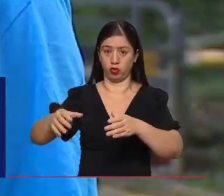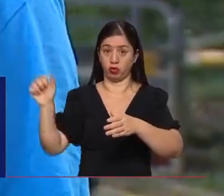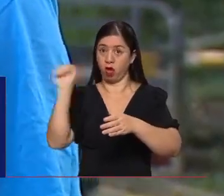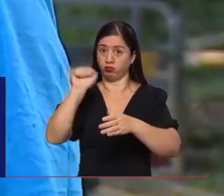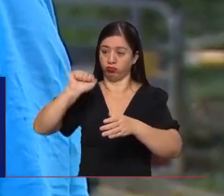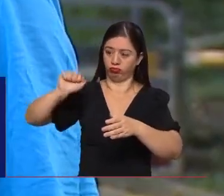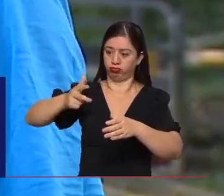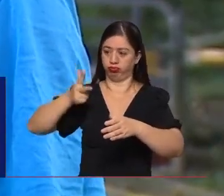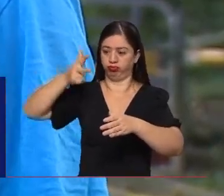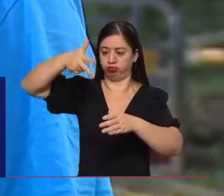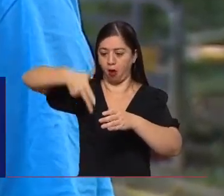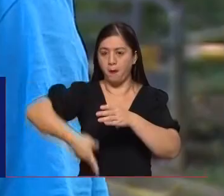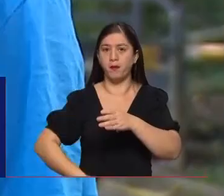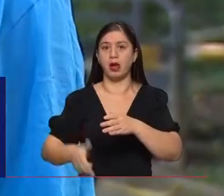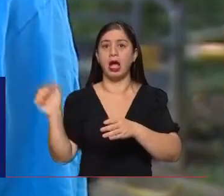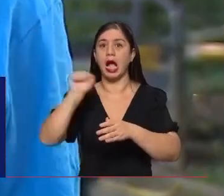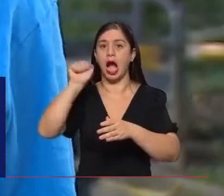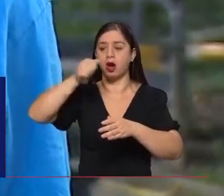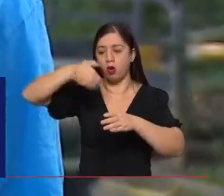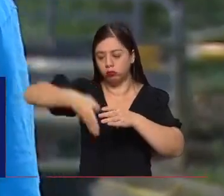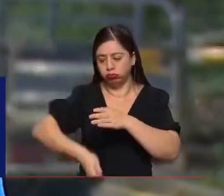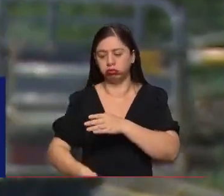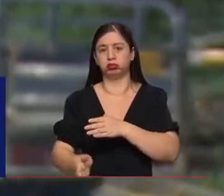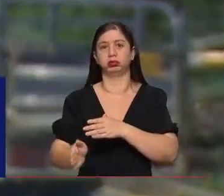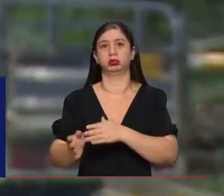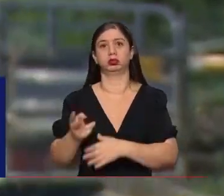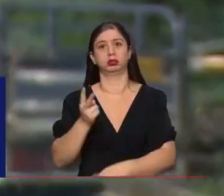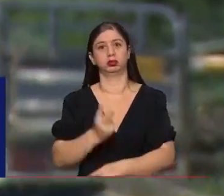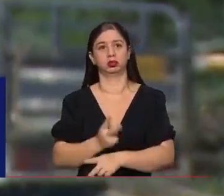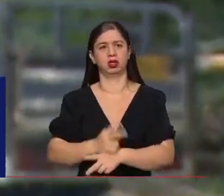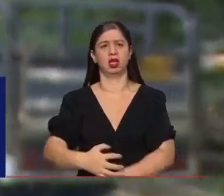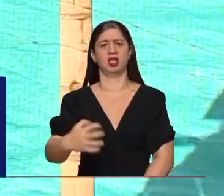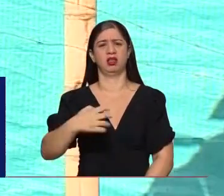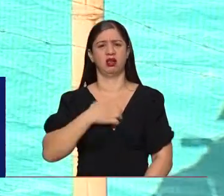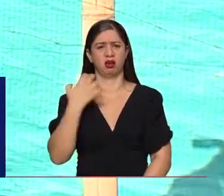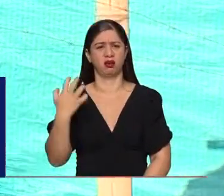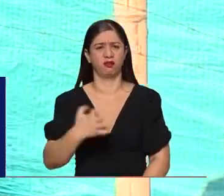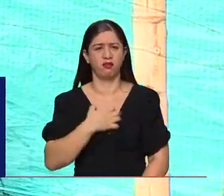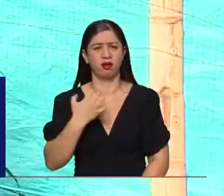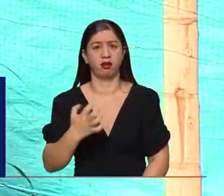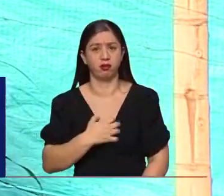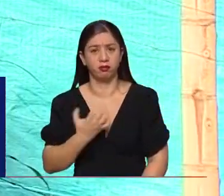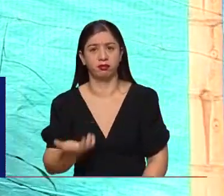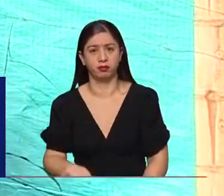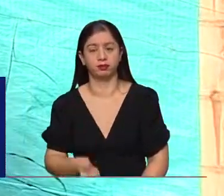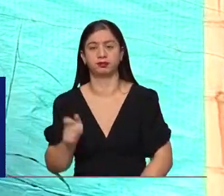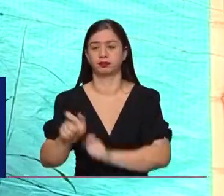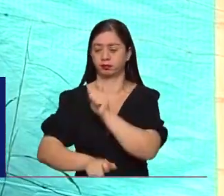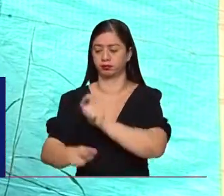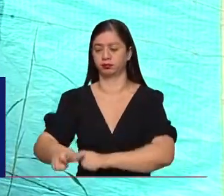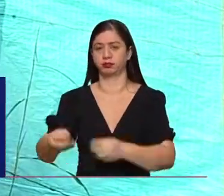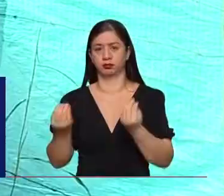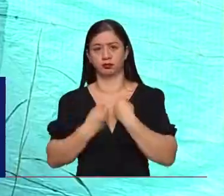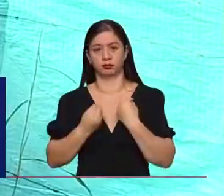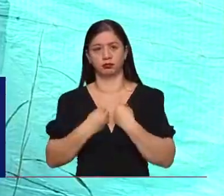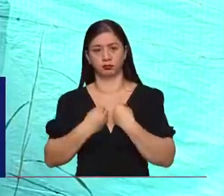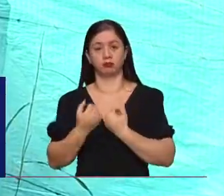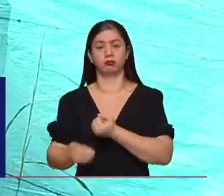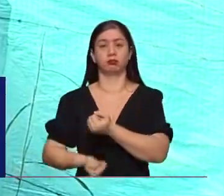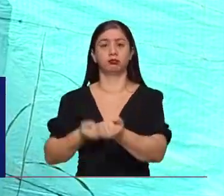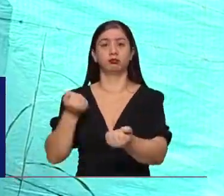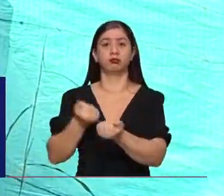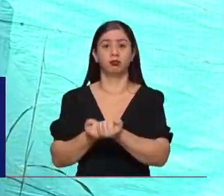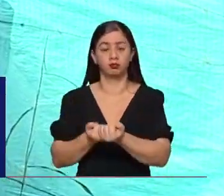abajo, el de aquí. Entonces, esa es la protesta que hemos hecho. Algunos de sus habitantes urgen el apoyo de las